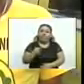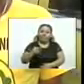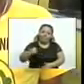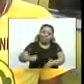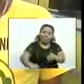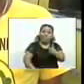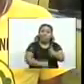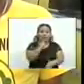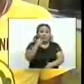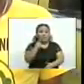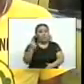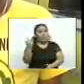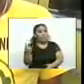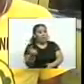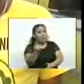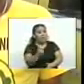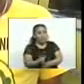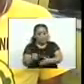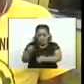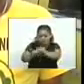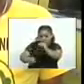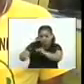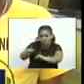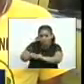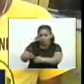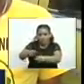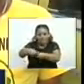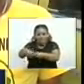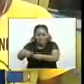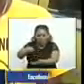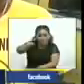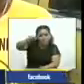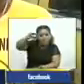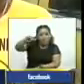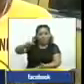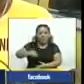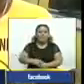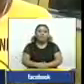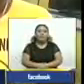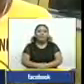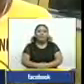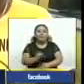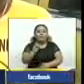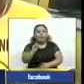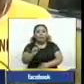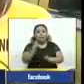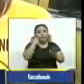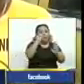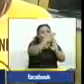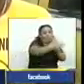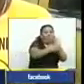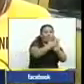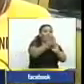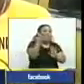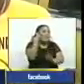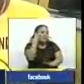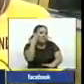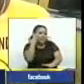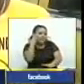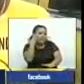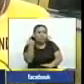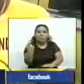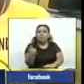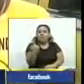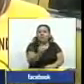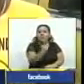hay personas quienes comercialicen este tipo de productos en las páginas de Facebook. Hay mucha